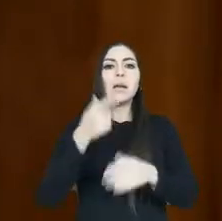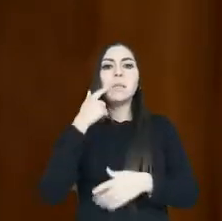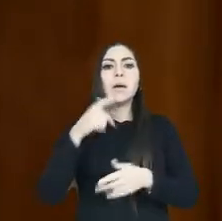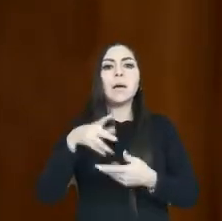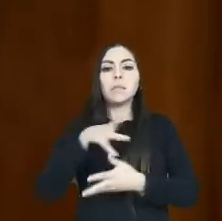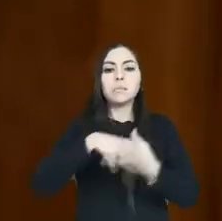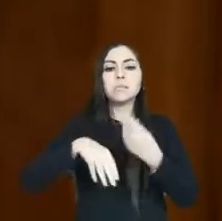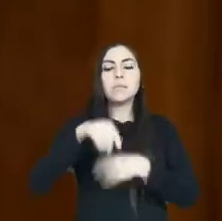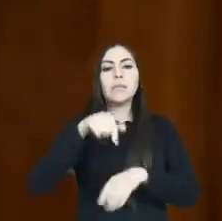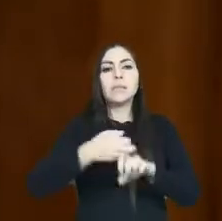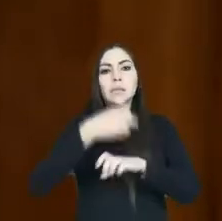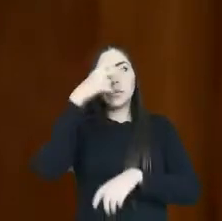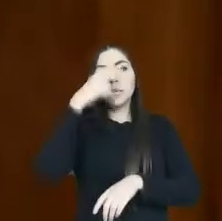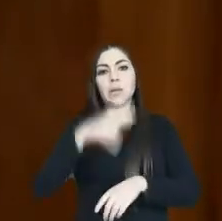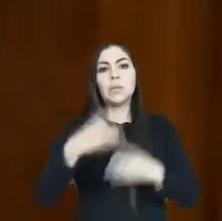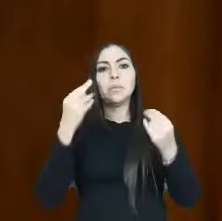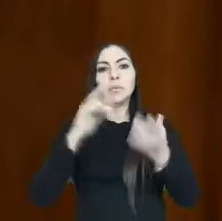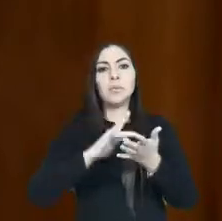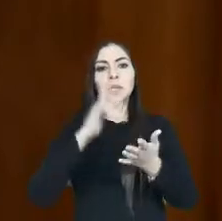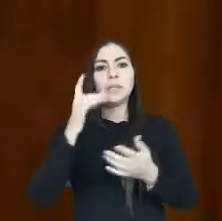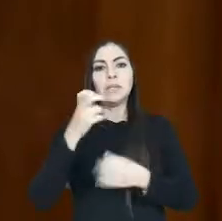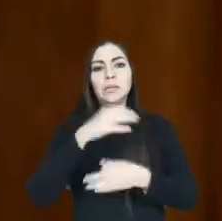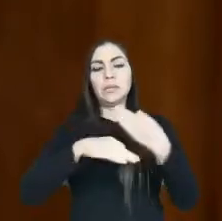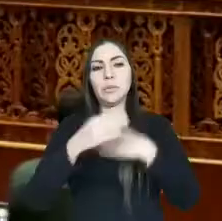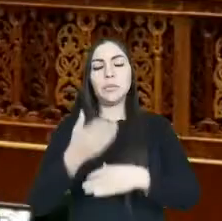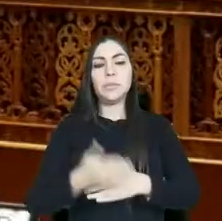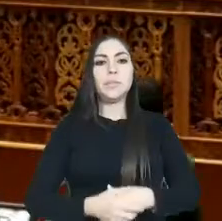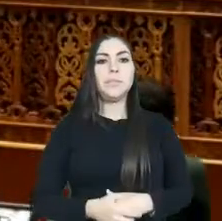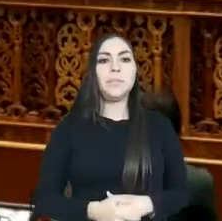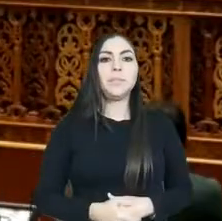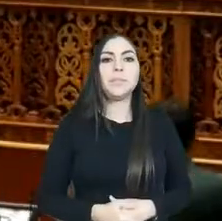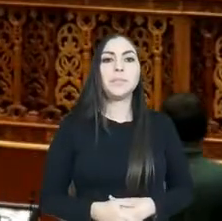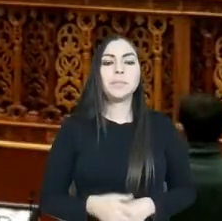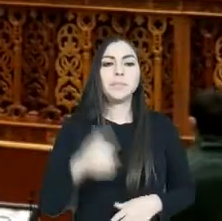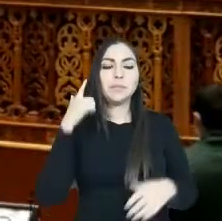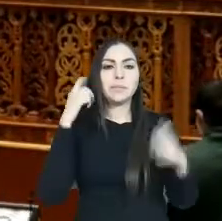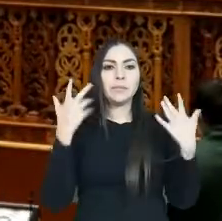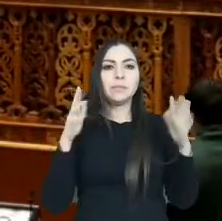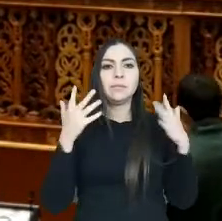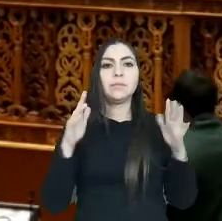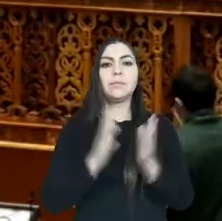México. Muchas gracias, es cuanto. Muchas gracias, diputada Cárdenas.